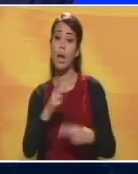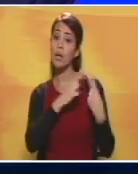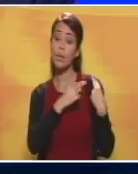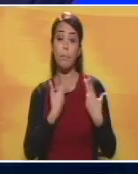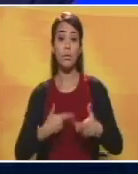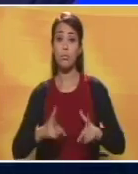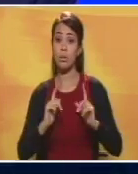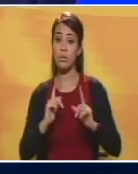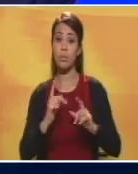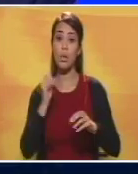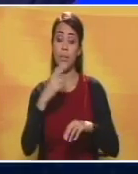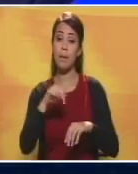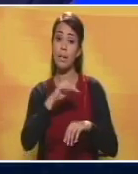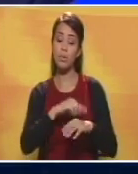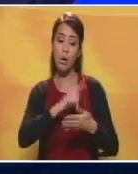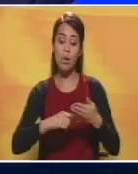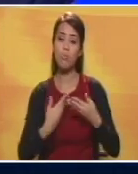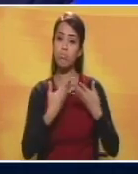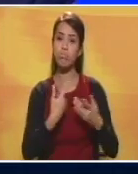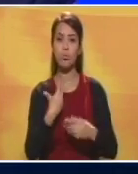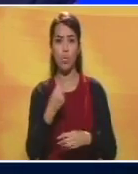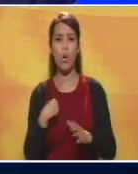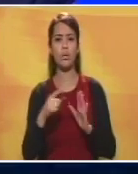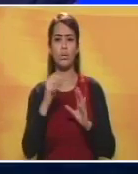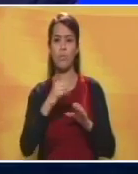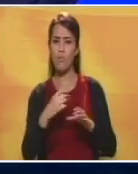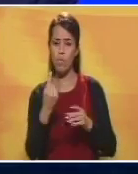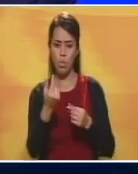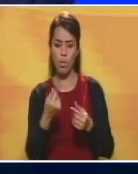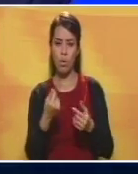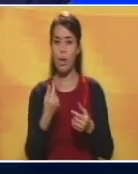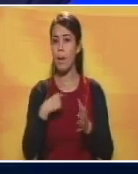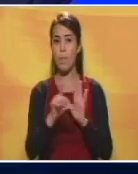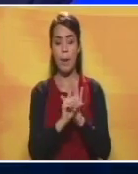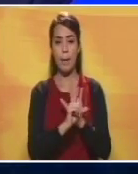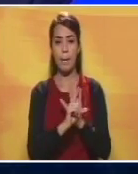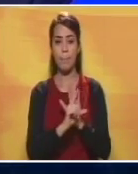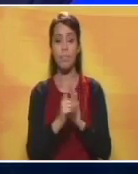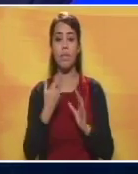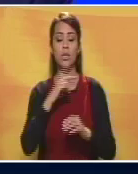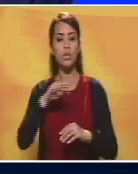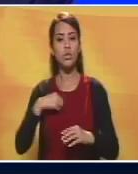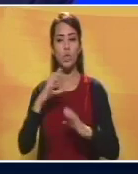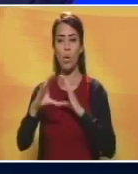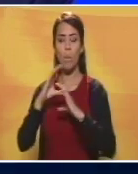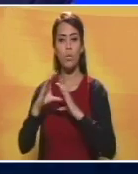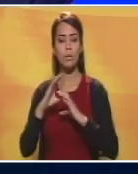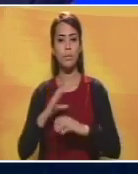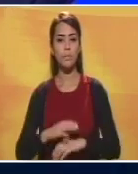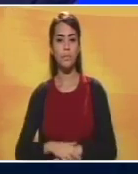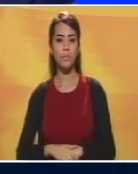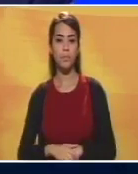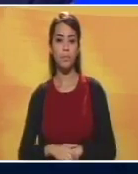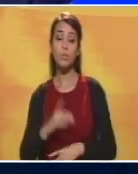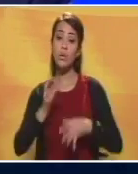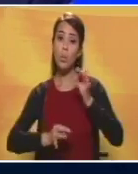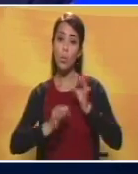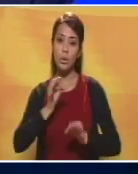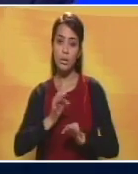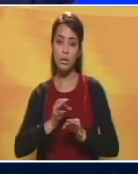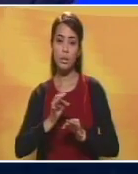por la Asamblea Nacional. Eso hace que ese fondo sea ilegal y nosotros nos vamos a comunicar con las instancias